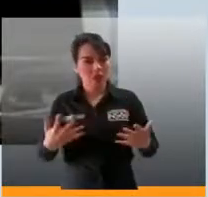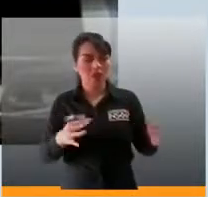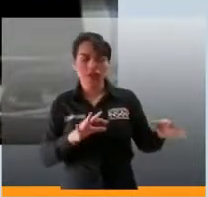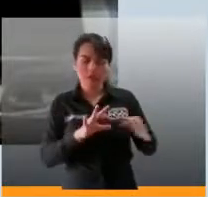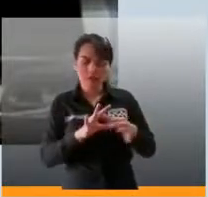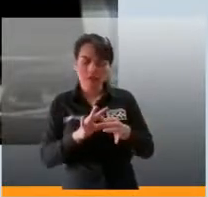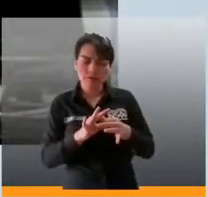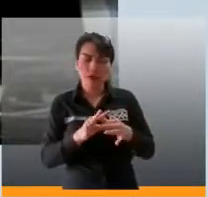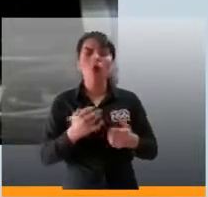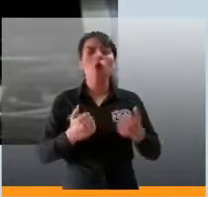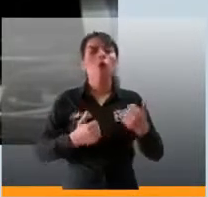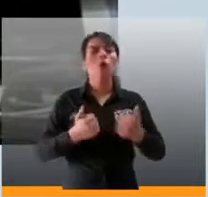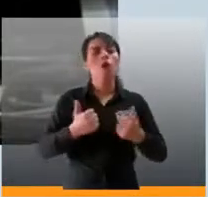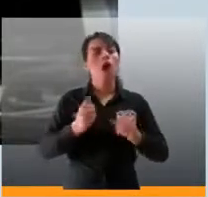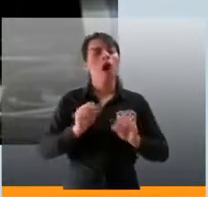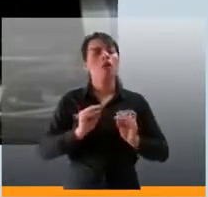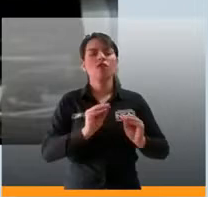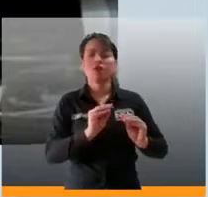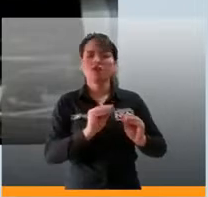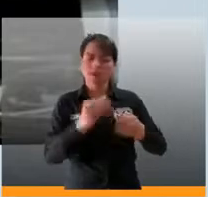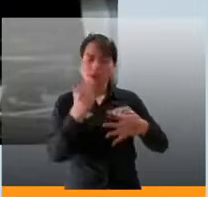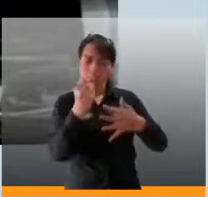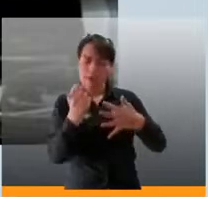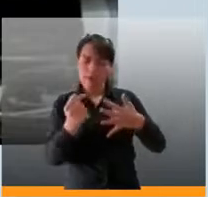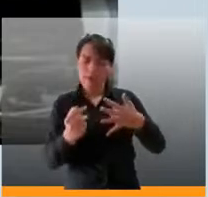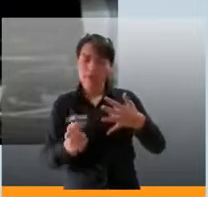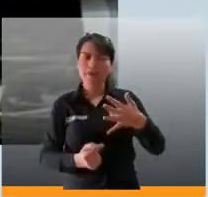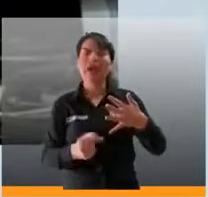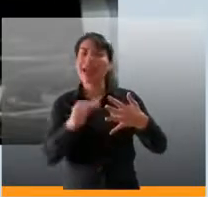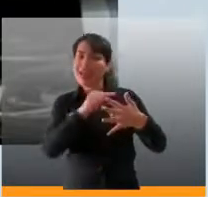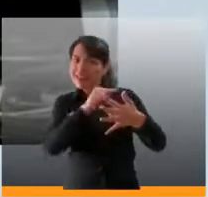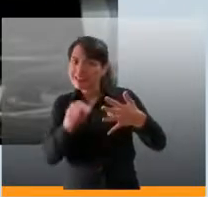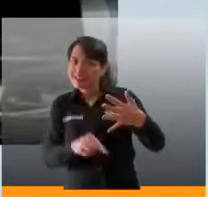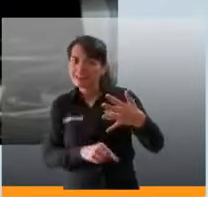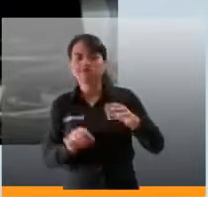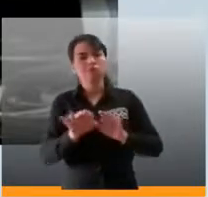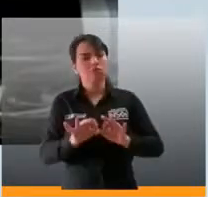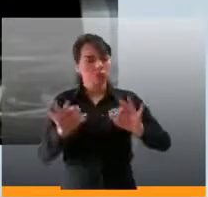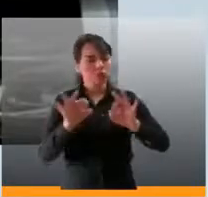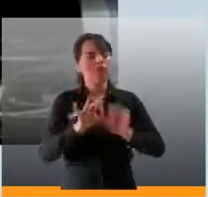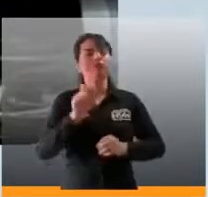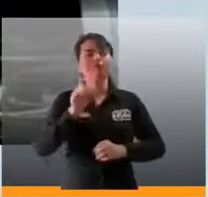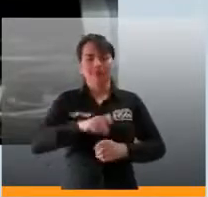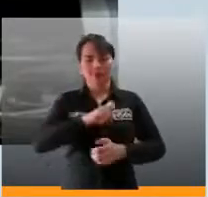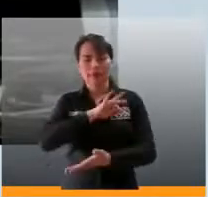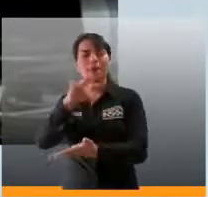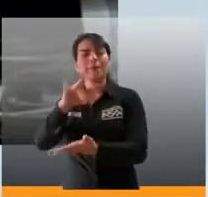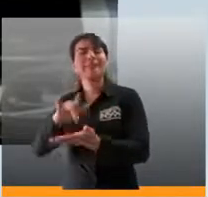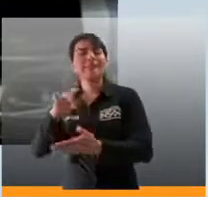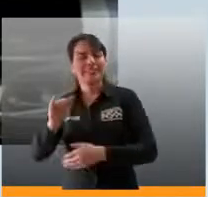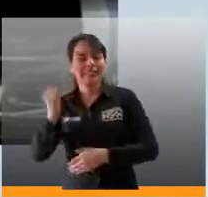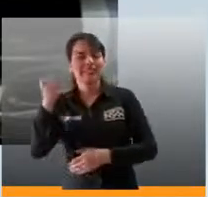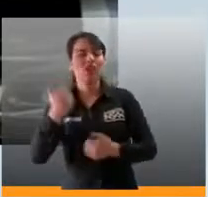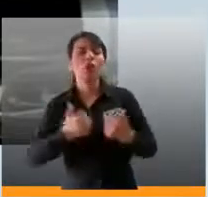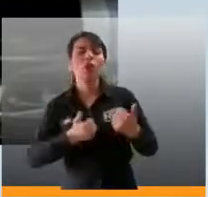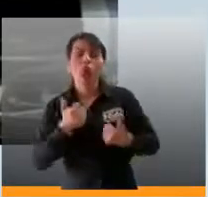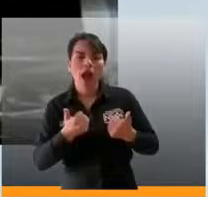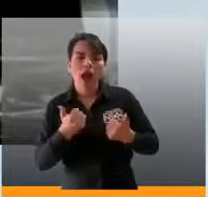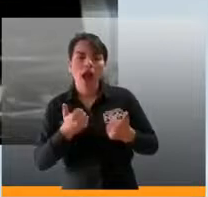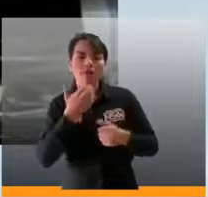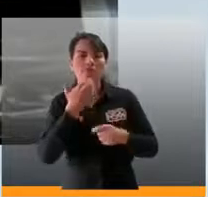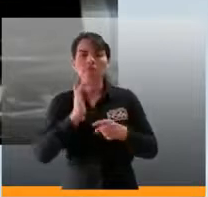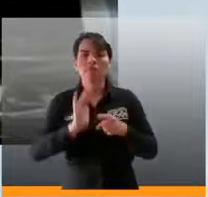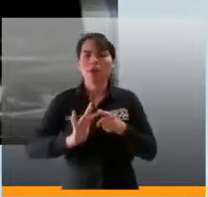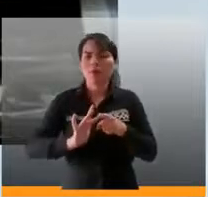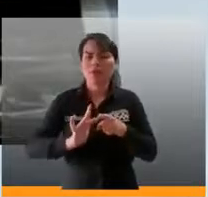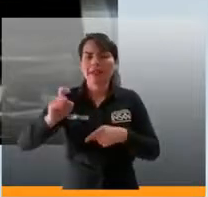elementos formativos o momentos formativos que exigen necesariamente una presencialidad, unas prácticas?